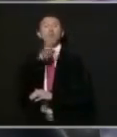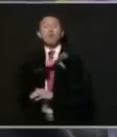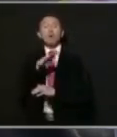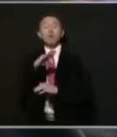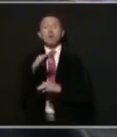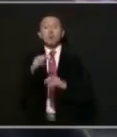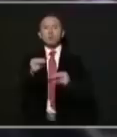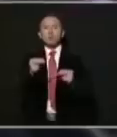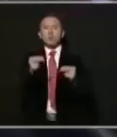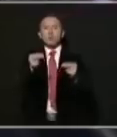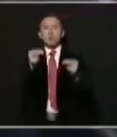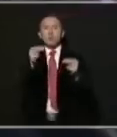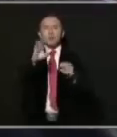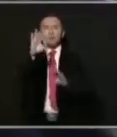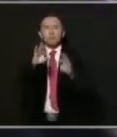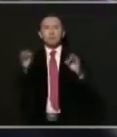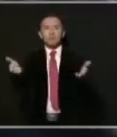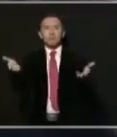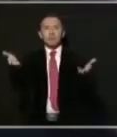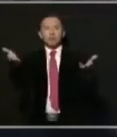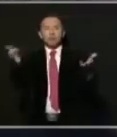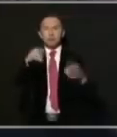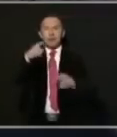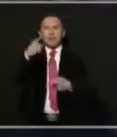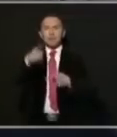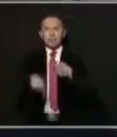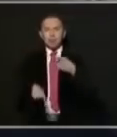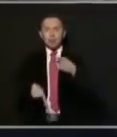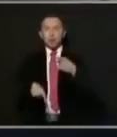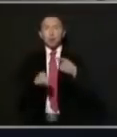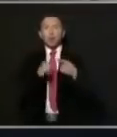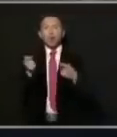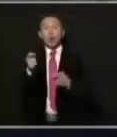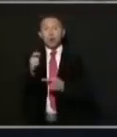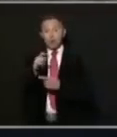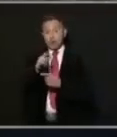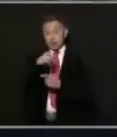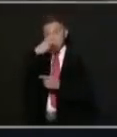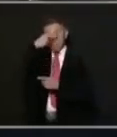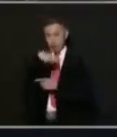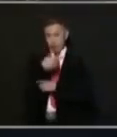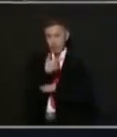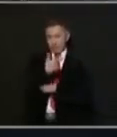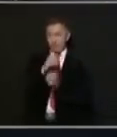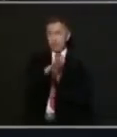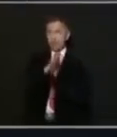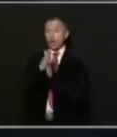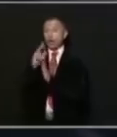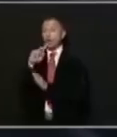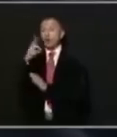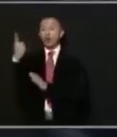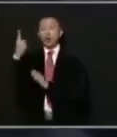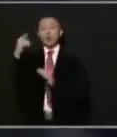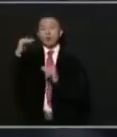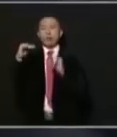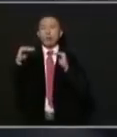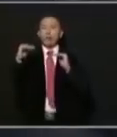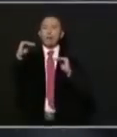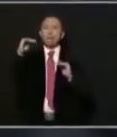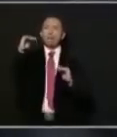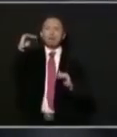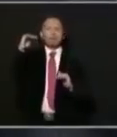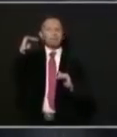y devaluaciones. Se aplicará una política de